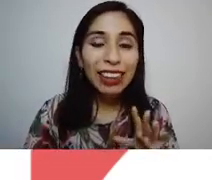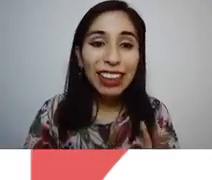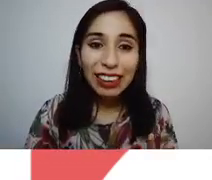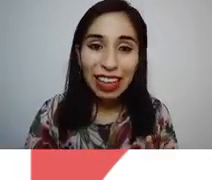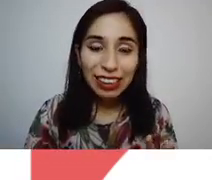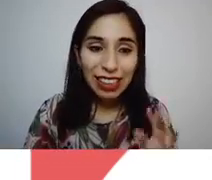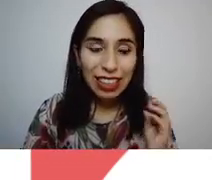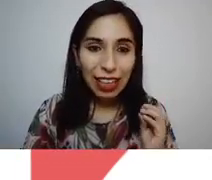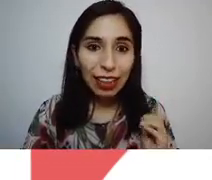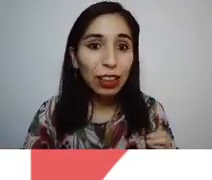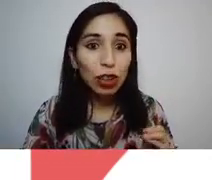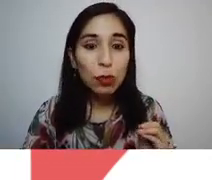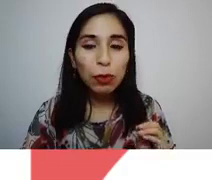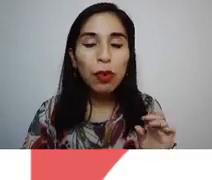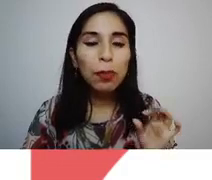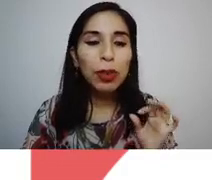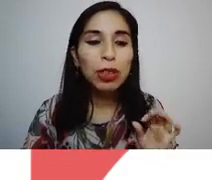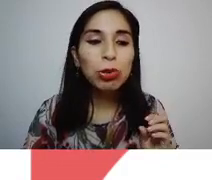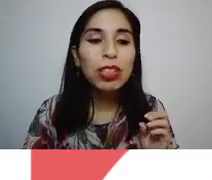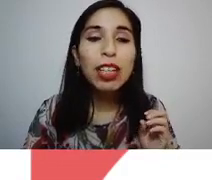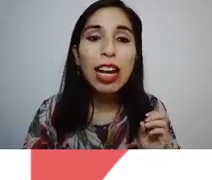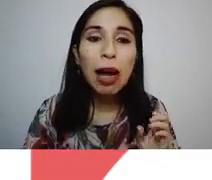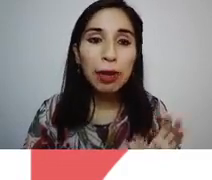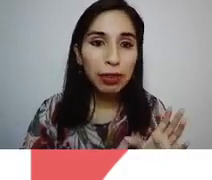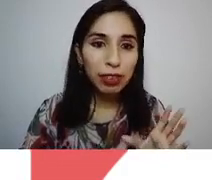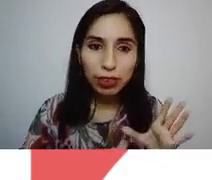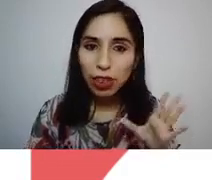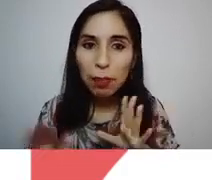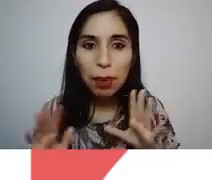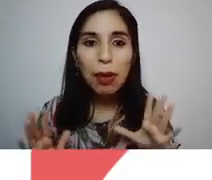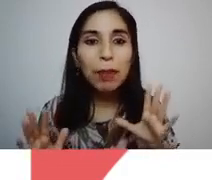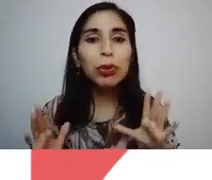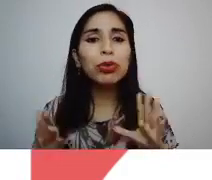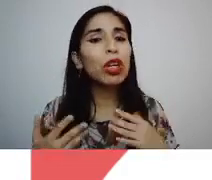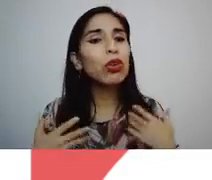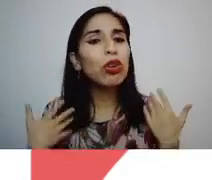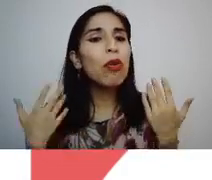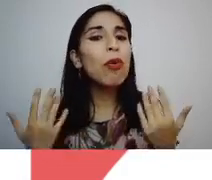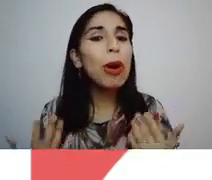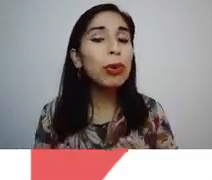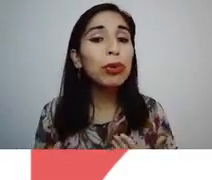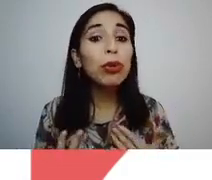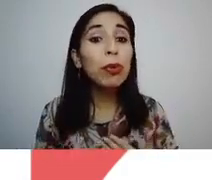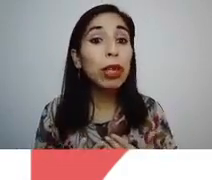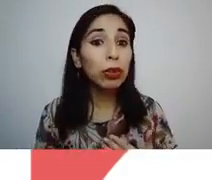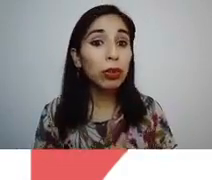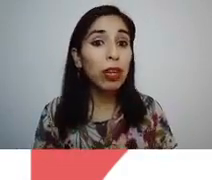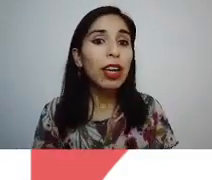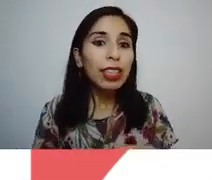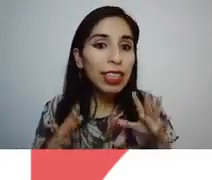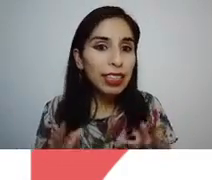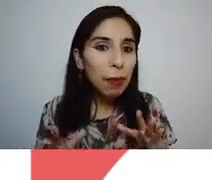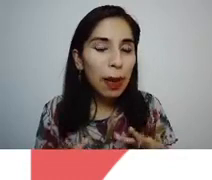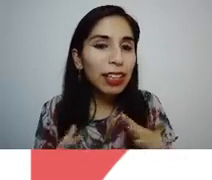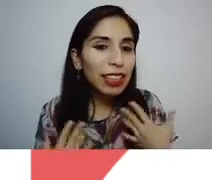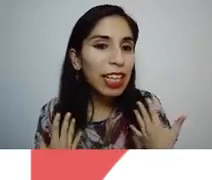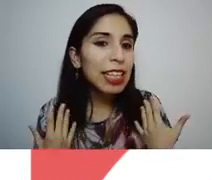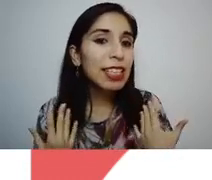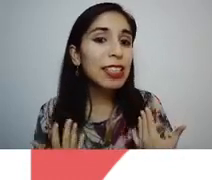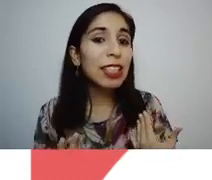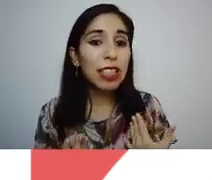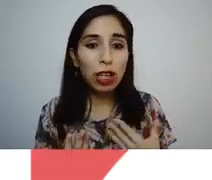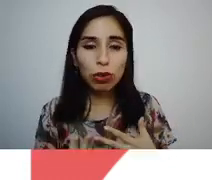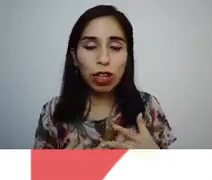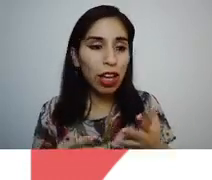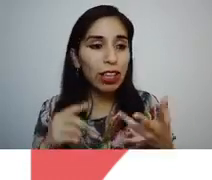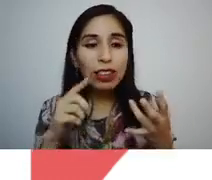atentas y atentos por favor porque esto es clave siempre me han preguntado cómo abre un documento y esa parte ya